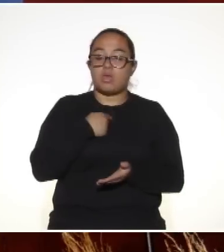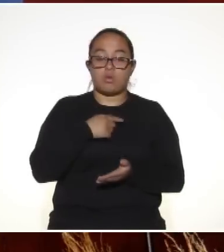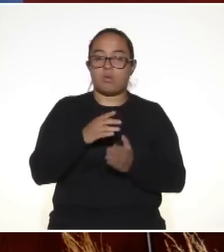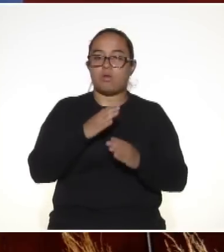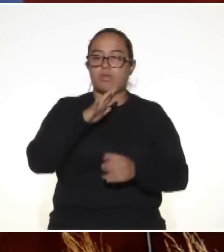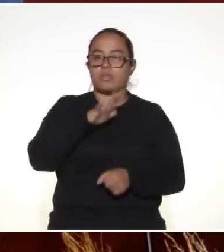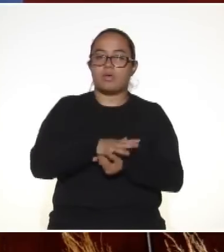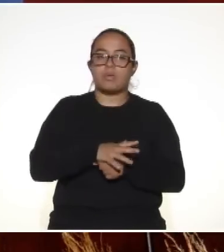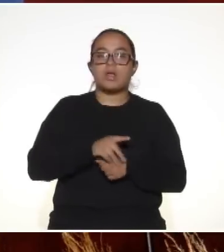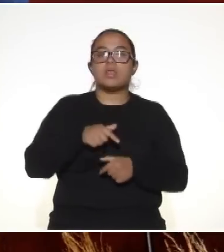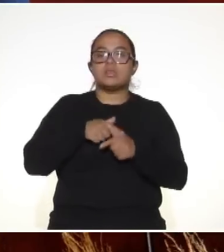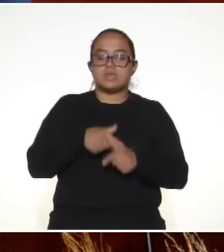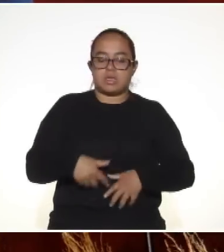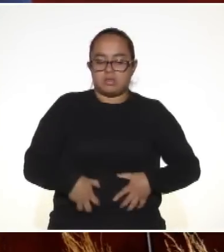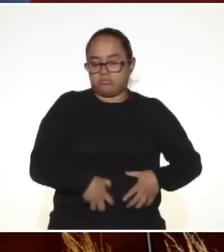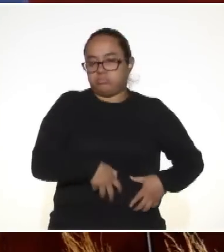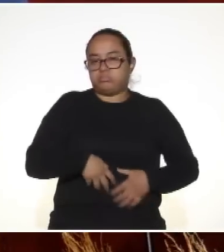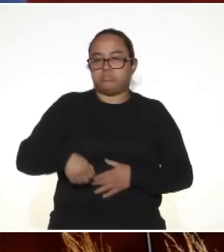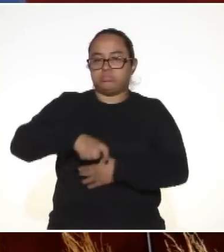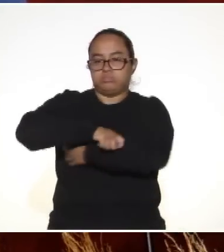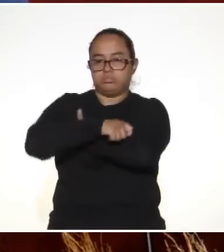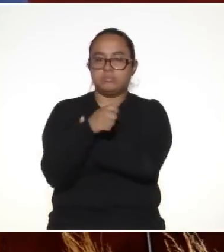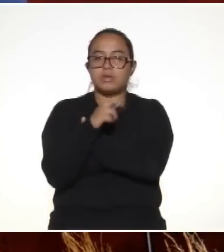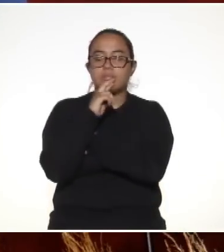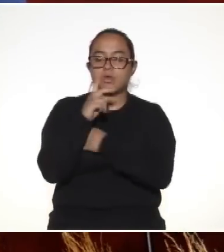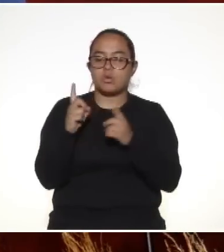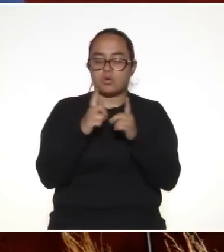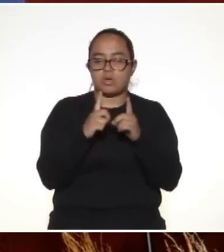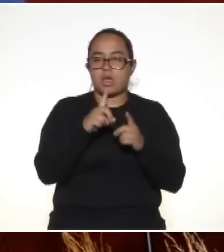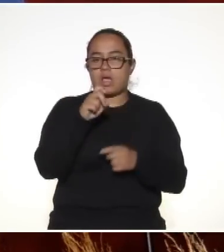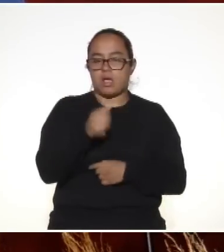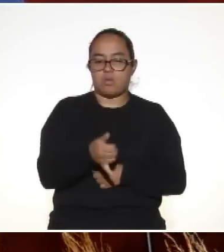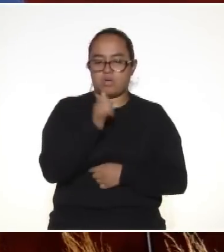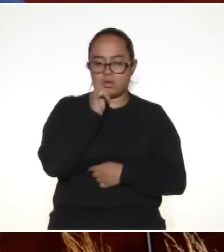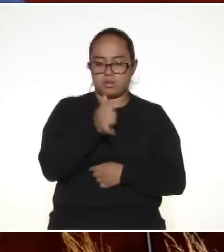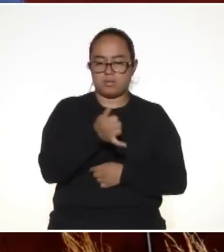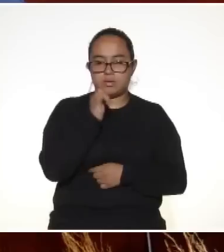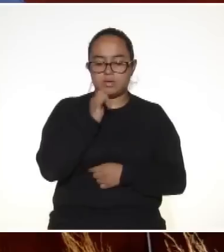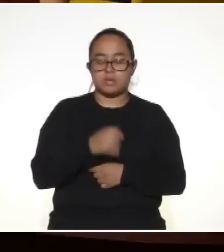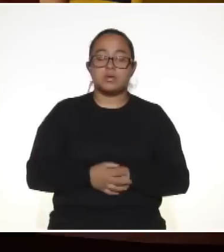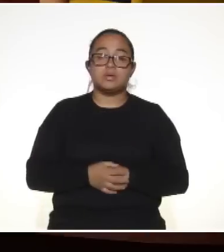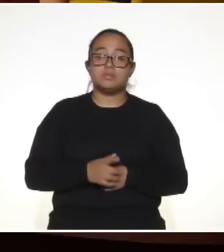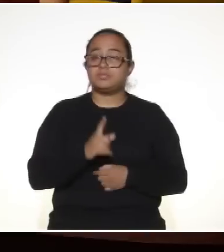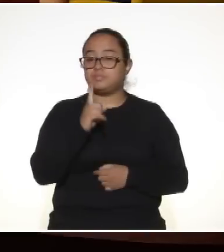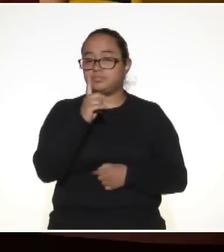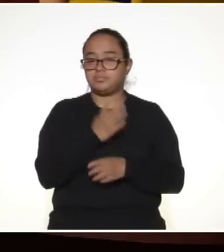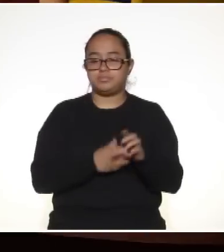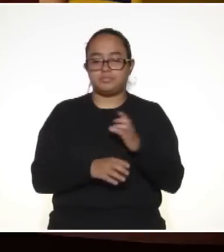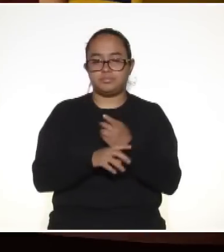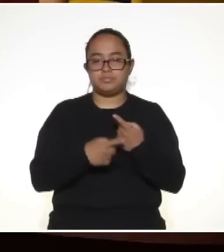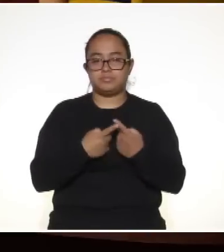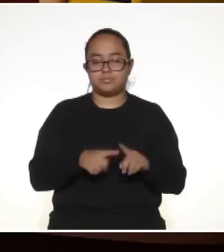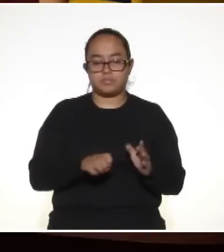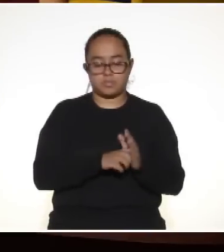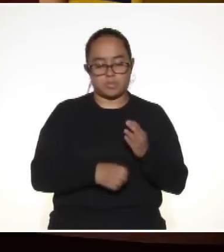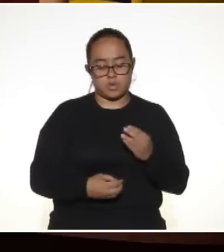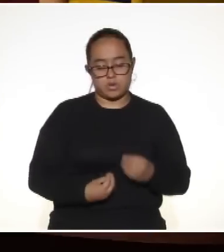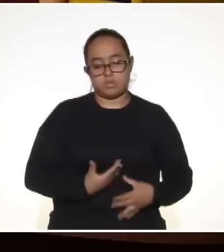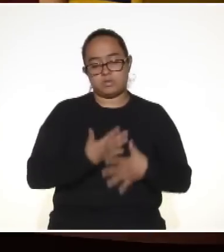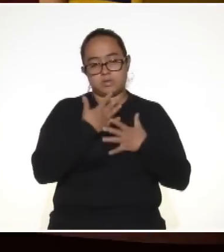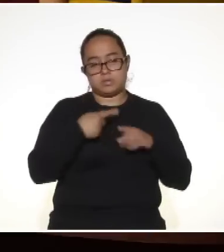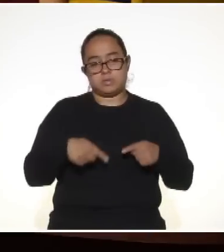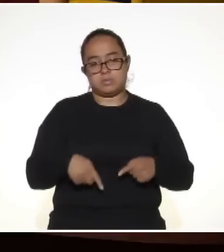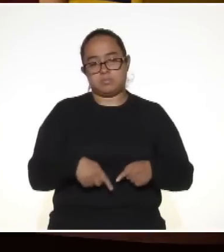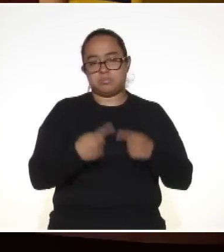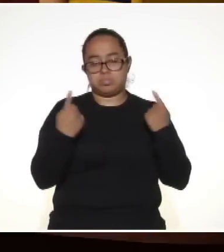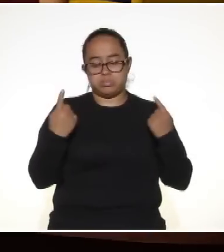más tiempo allá adentro. Entonces, nada más ponerse a dieta líquida es mi recomendación general. Y la diferencia entre una intoxicación alimentaria y